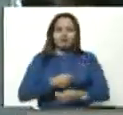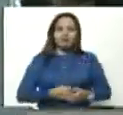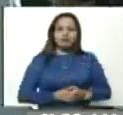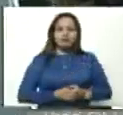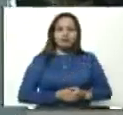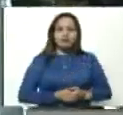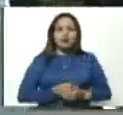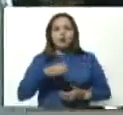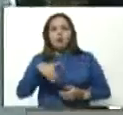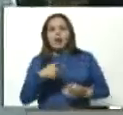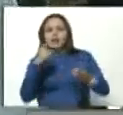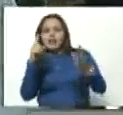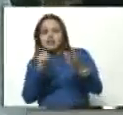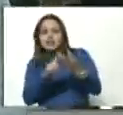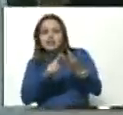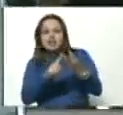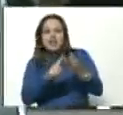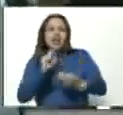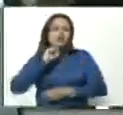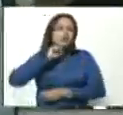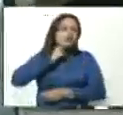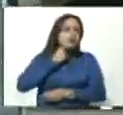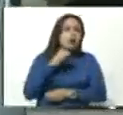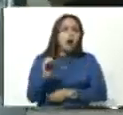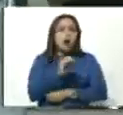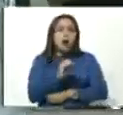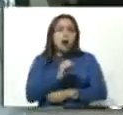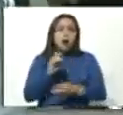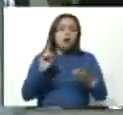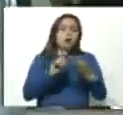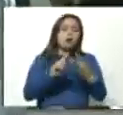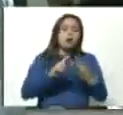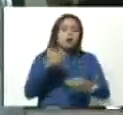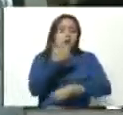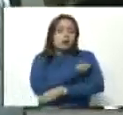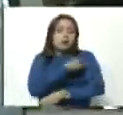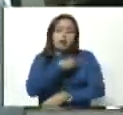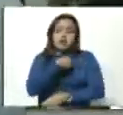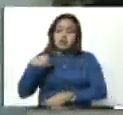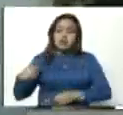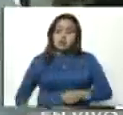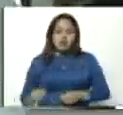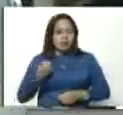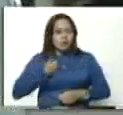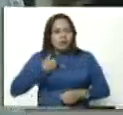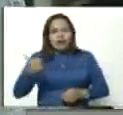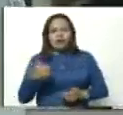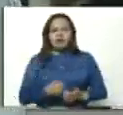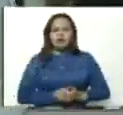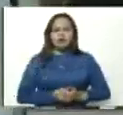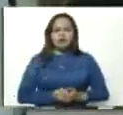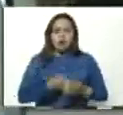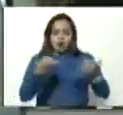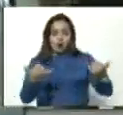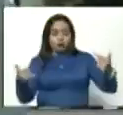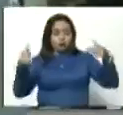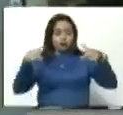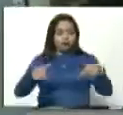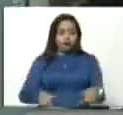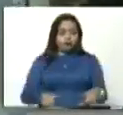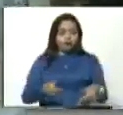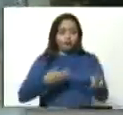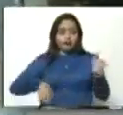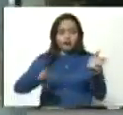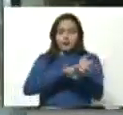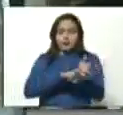ser tercera dosis de Sputnik Light o Verocell Sinopharm. Aquí estamos, presidente, como se lo vuelvo a repetir,